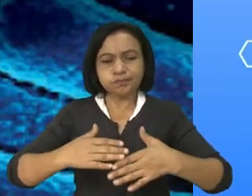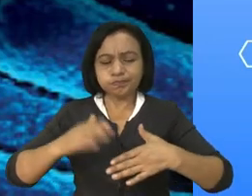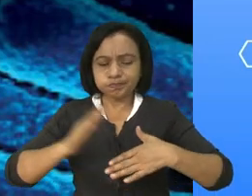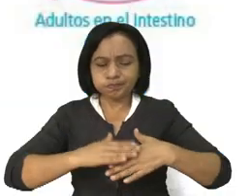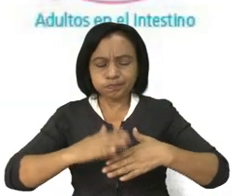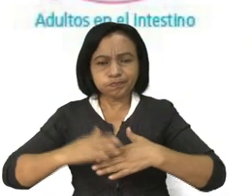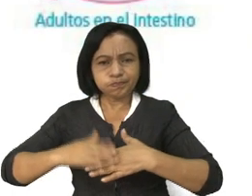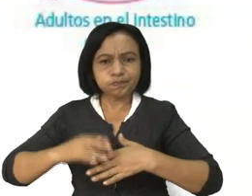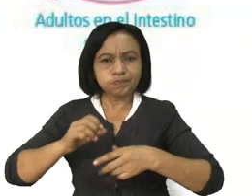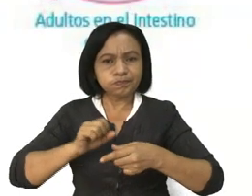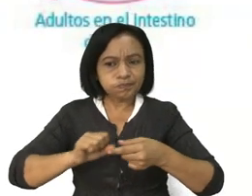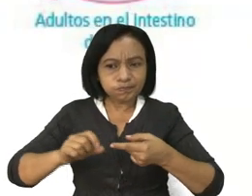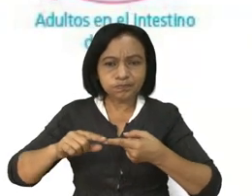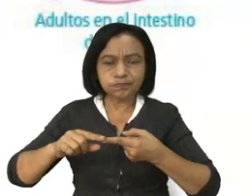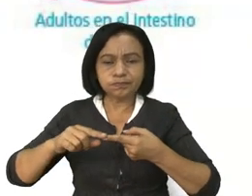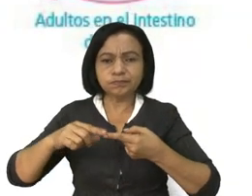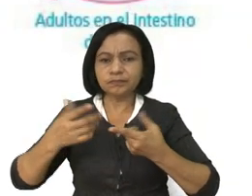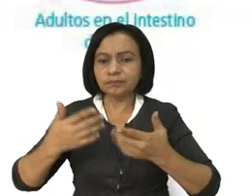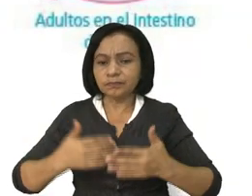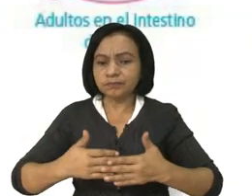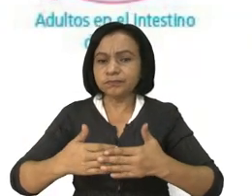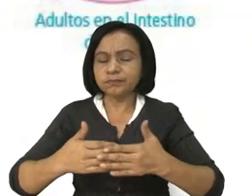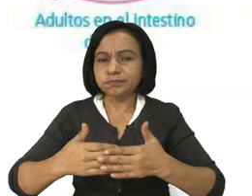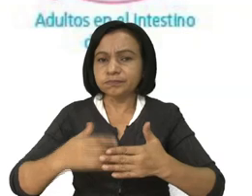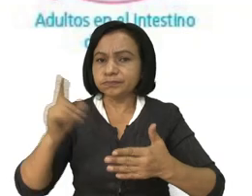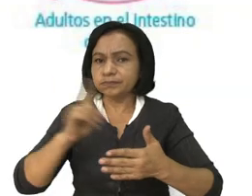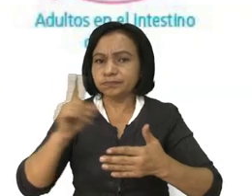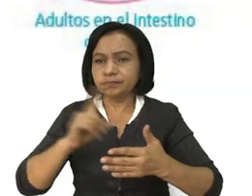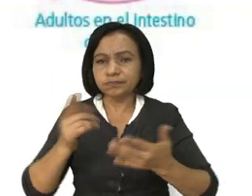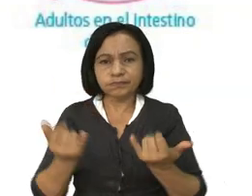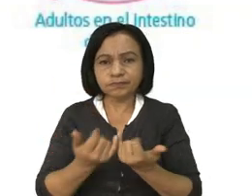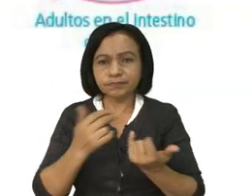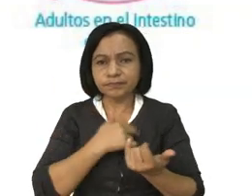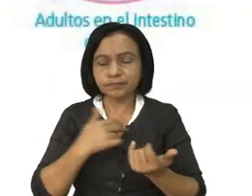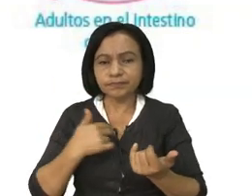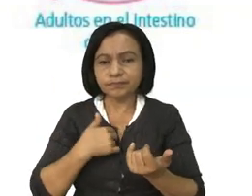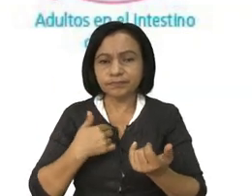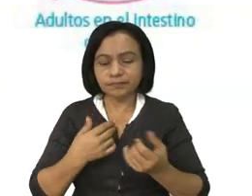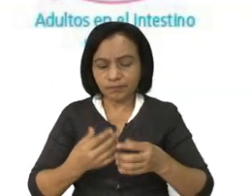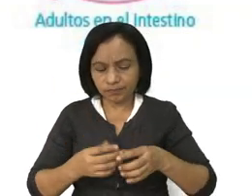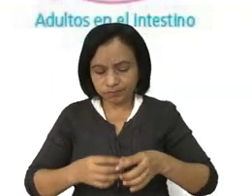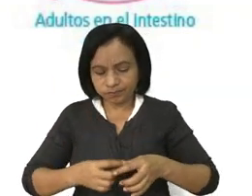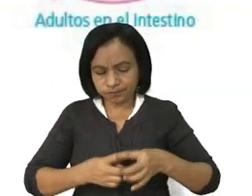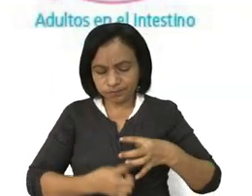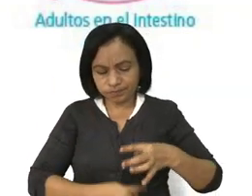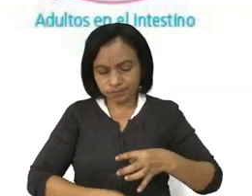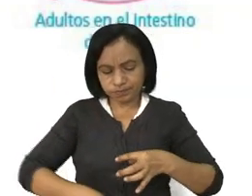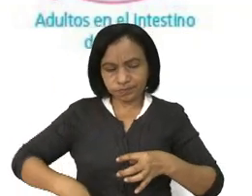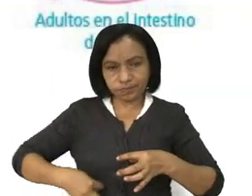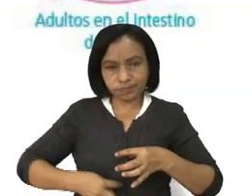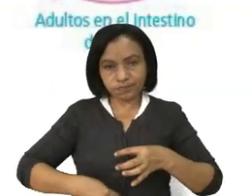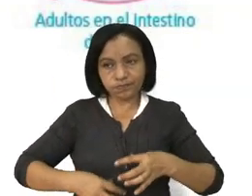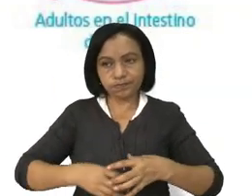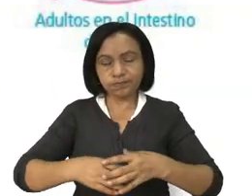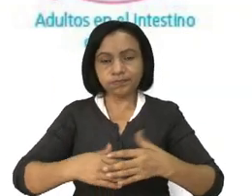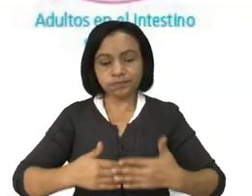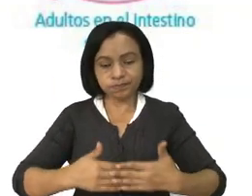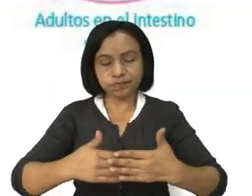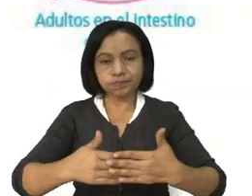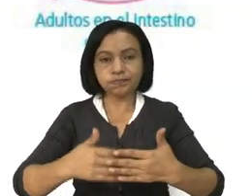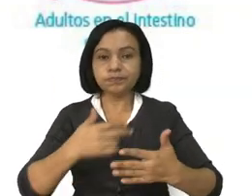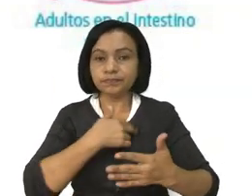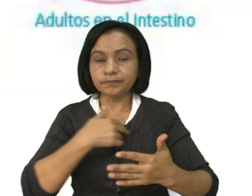estómago. Pero no, lo que se inflama no es exactamente el estómago, sino a nivel de los intestinos. Ya. Una barriga hinchada, que